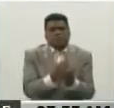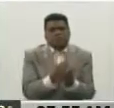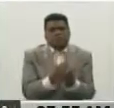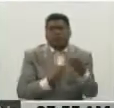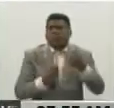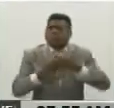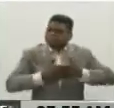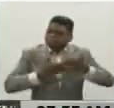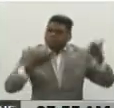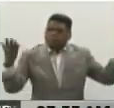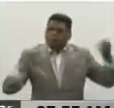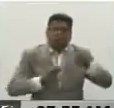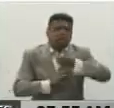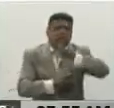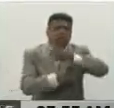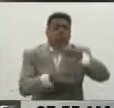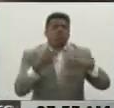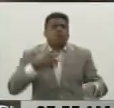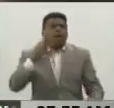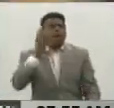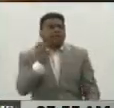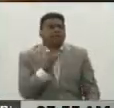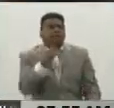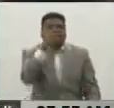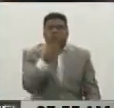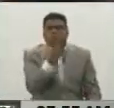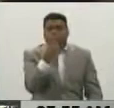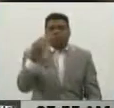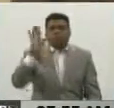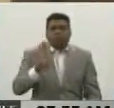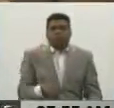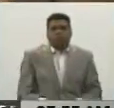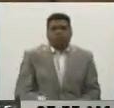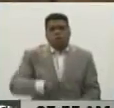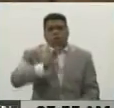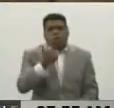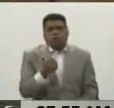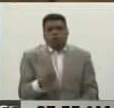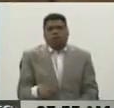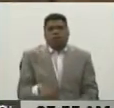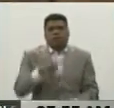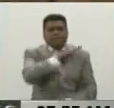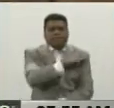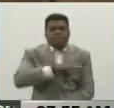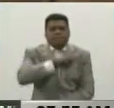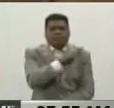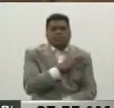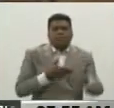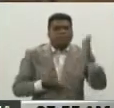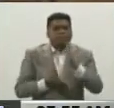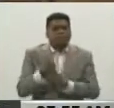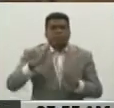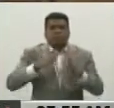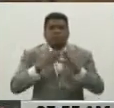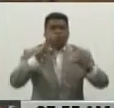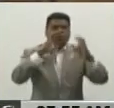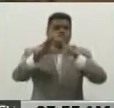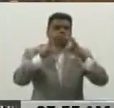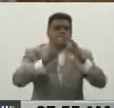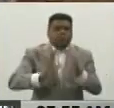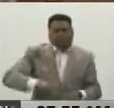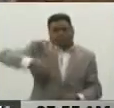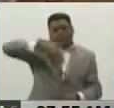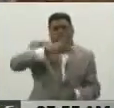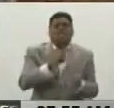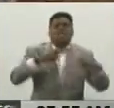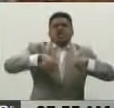Robinson Digital, tengo experiencia y compromiso. Nos dice Lisette, misión Robinson Digital, vamos con artillería comunicacional, fusiles digitales a